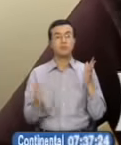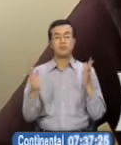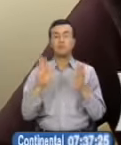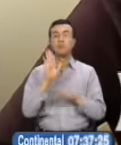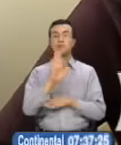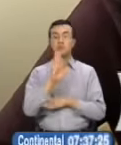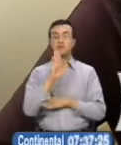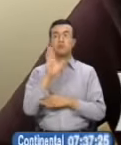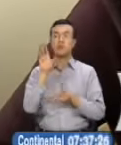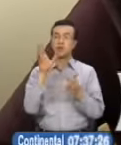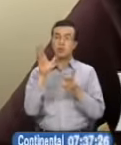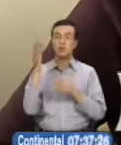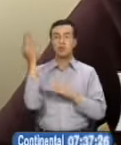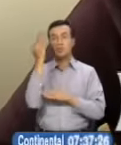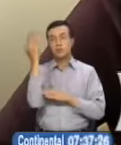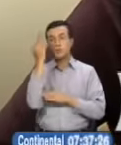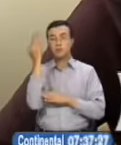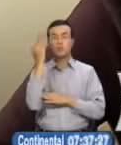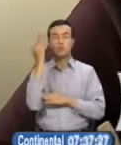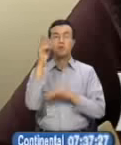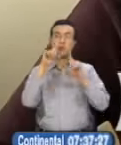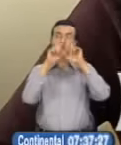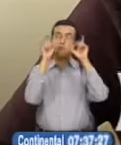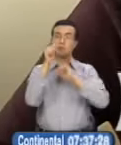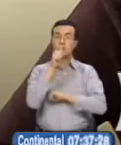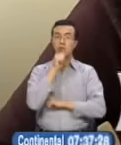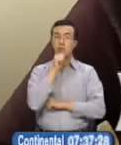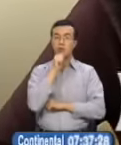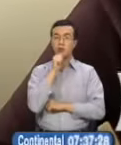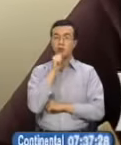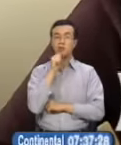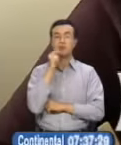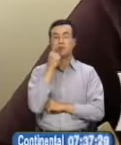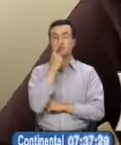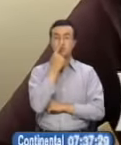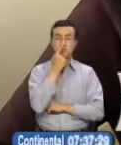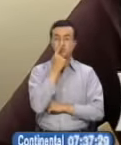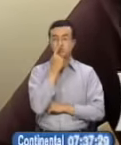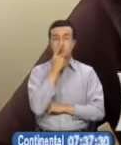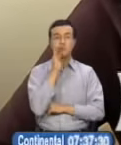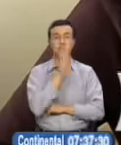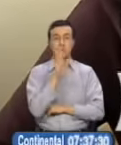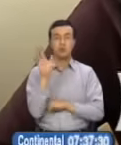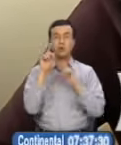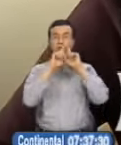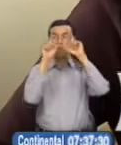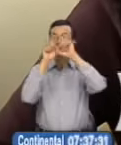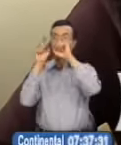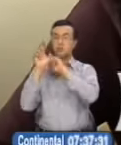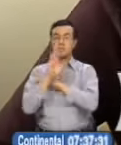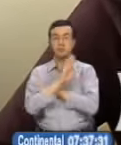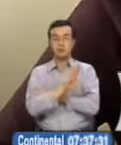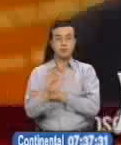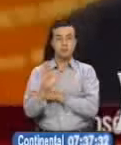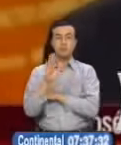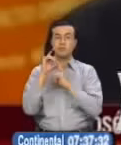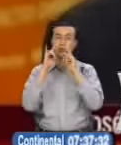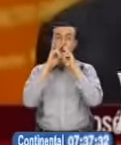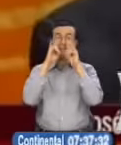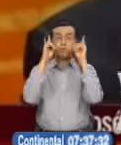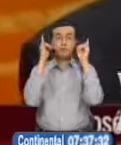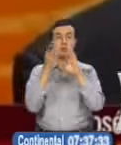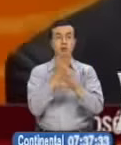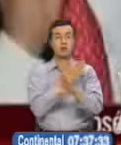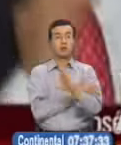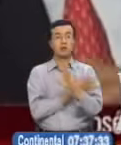prensa, la radio, la televisión privada, con intereses de los sectores empresariales acomodados. Días atrás,